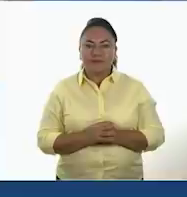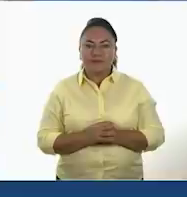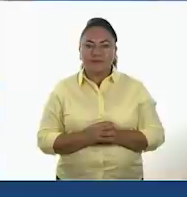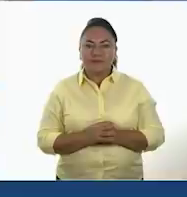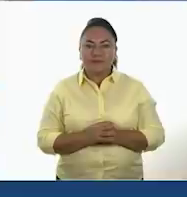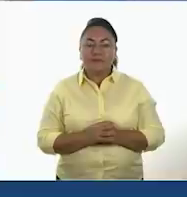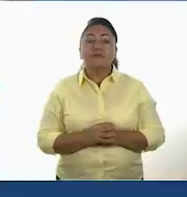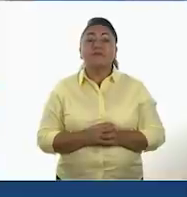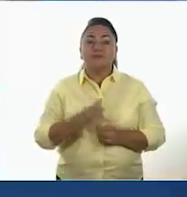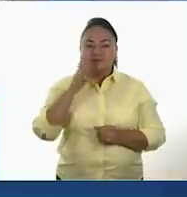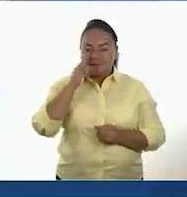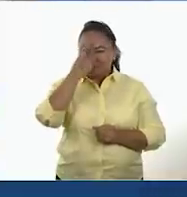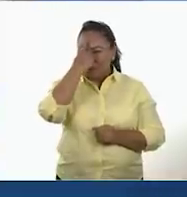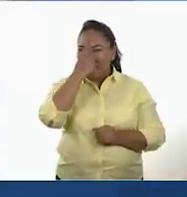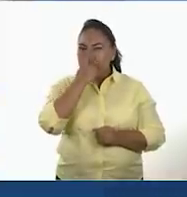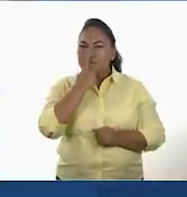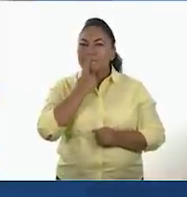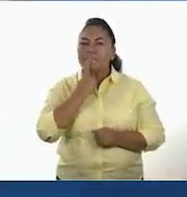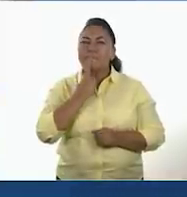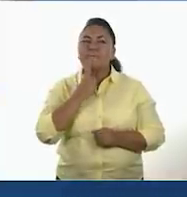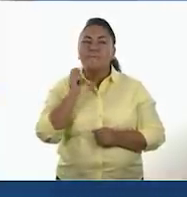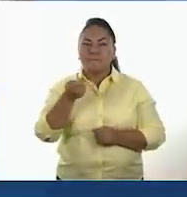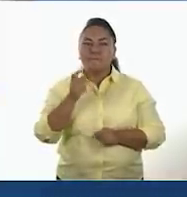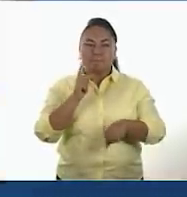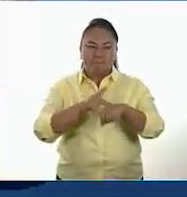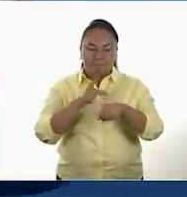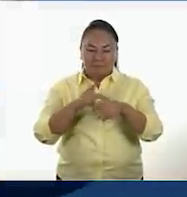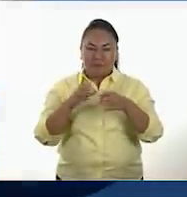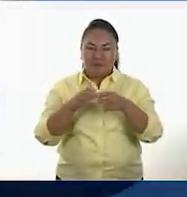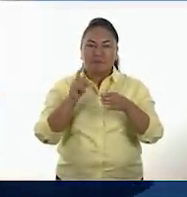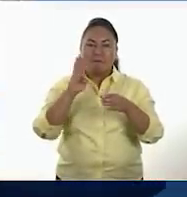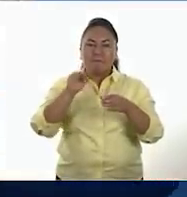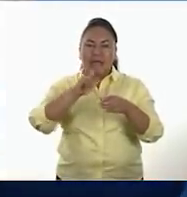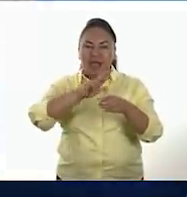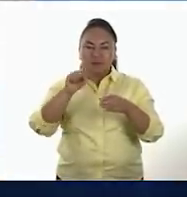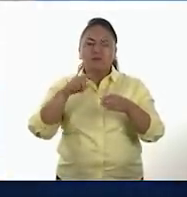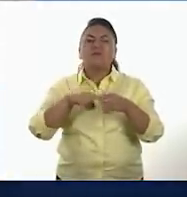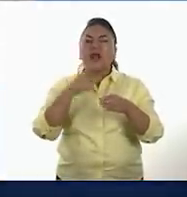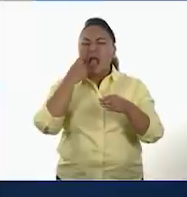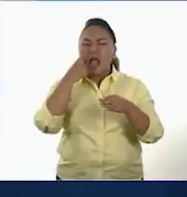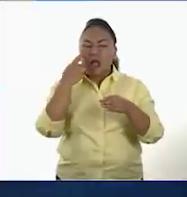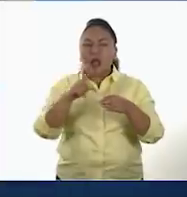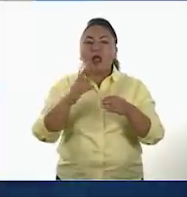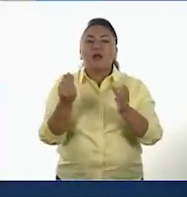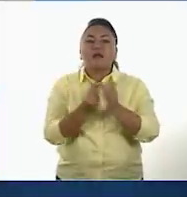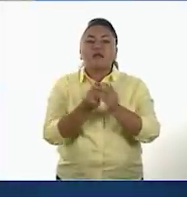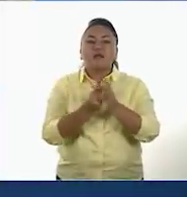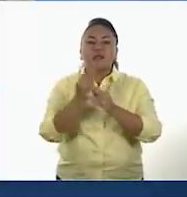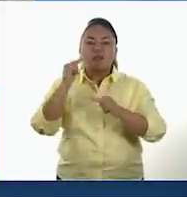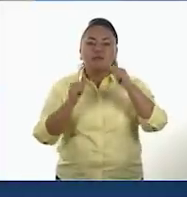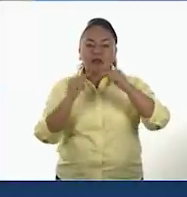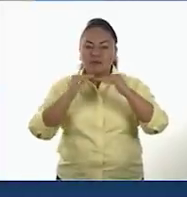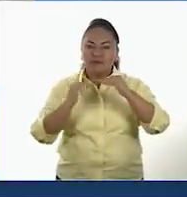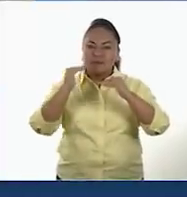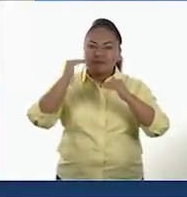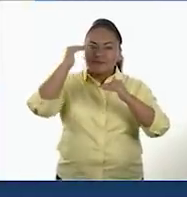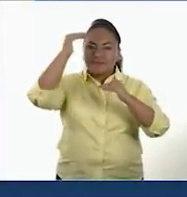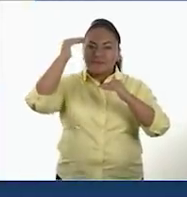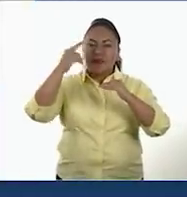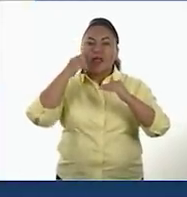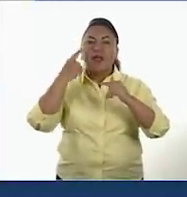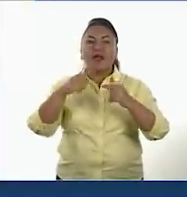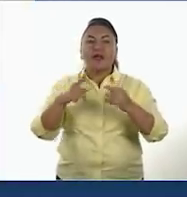Las figurillas de barro recuperadas en este sitio hacen alusión a la organización social y a la vida cotidiana de sus